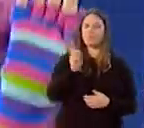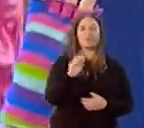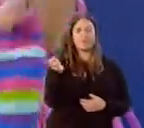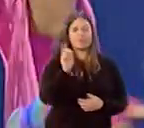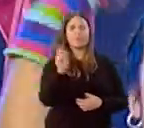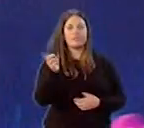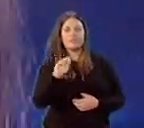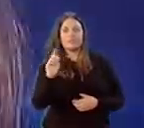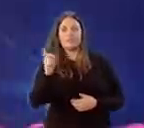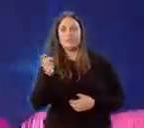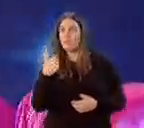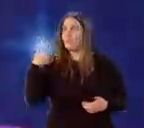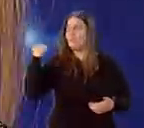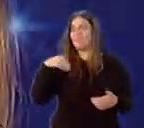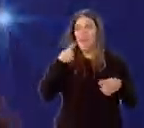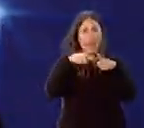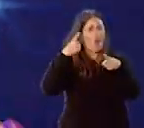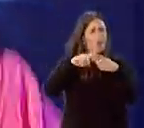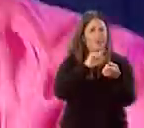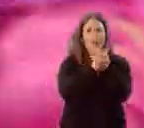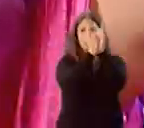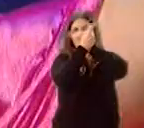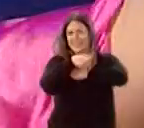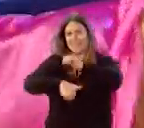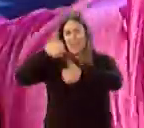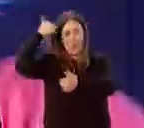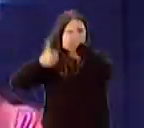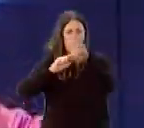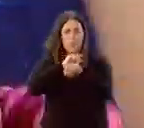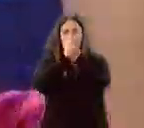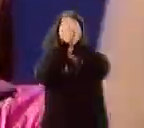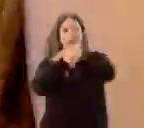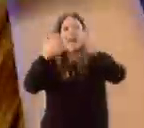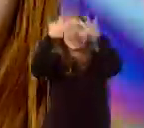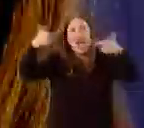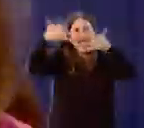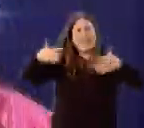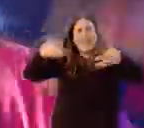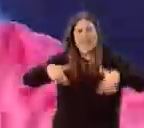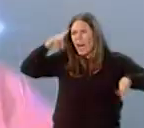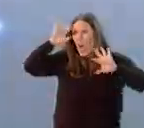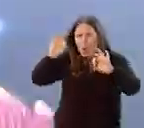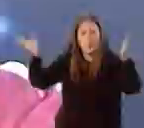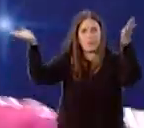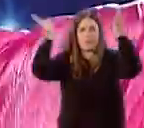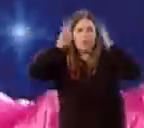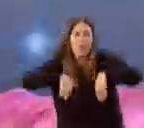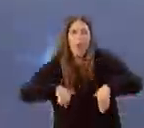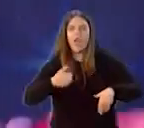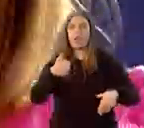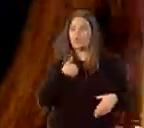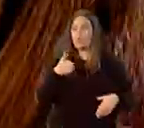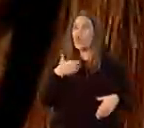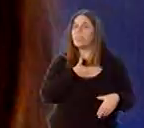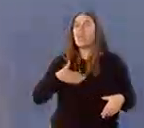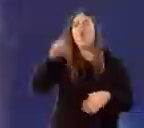cómo ha cambiado el cuento con este concurso las letras con tres tiros sólo hay que estirar en dos ocasiones